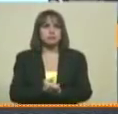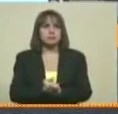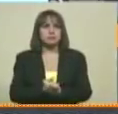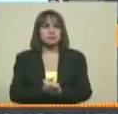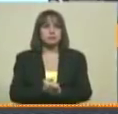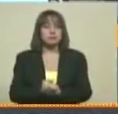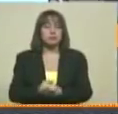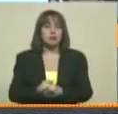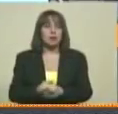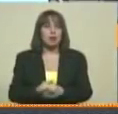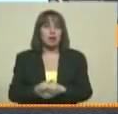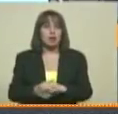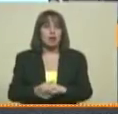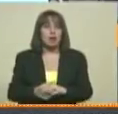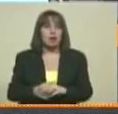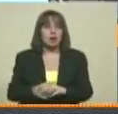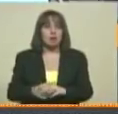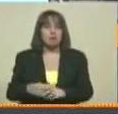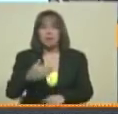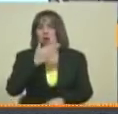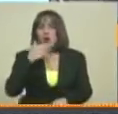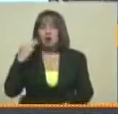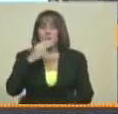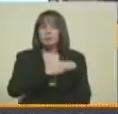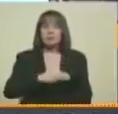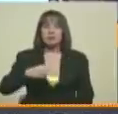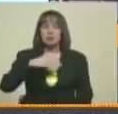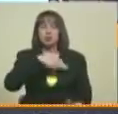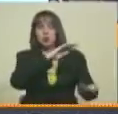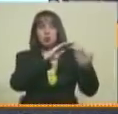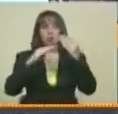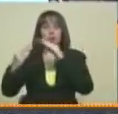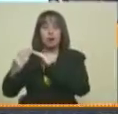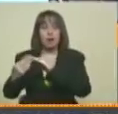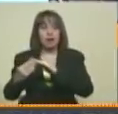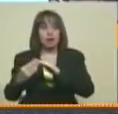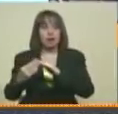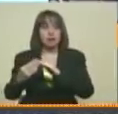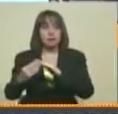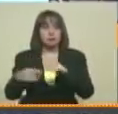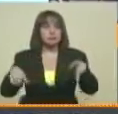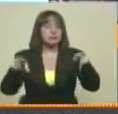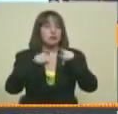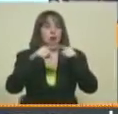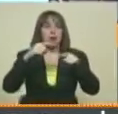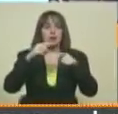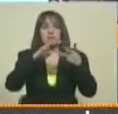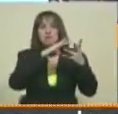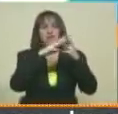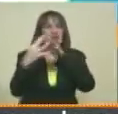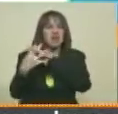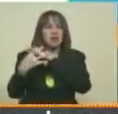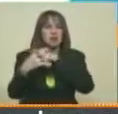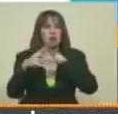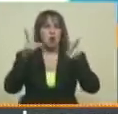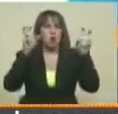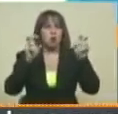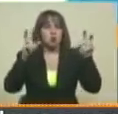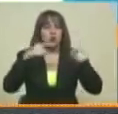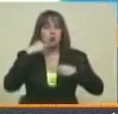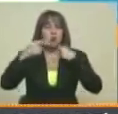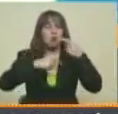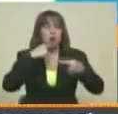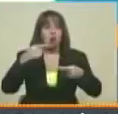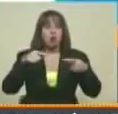la gran misión comunera. Barrio Nuevo, Barrio Tricolor, es en esencia comunas. Comuna o nada, barrio o